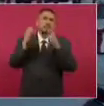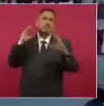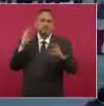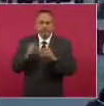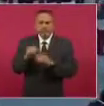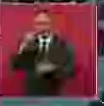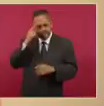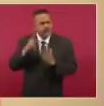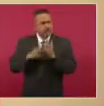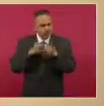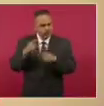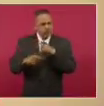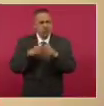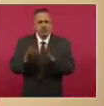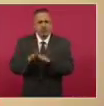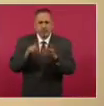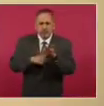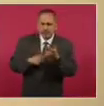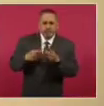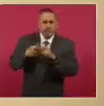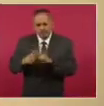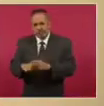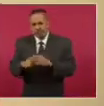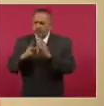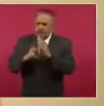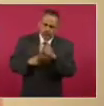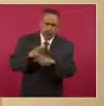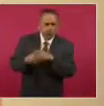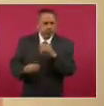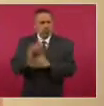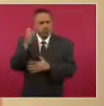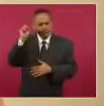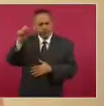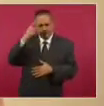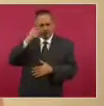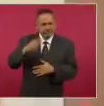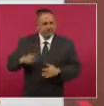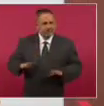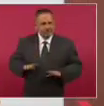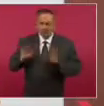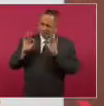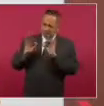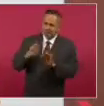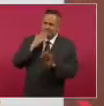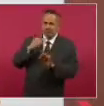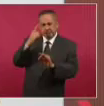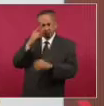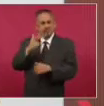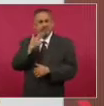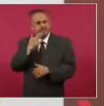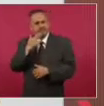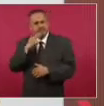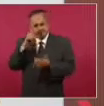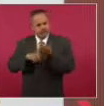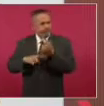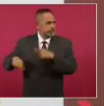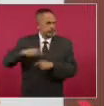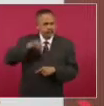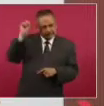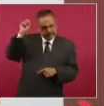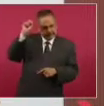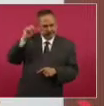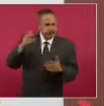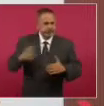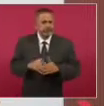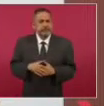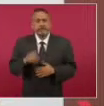para regresar a las bases, reinventarse, convencer y demostrar de la utilidad del sindicalismo,